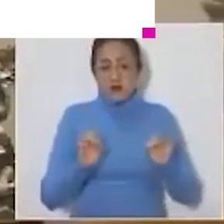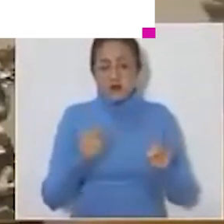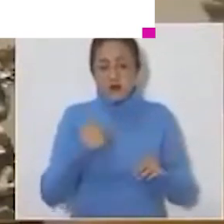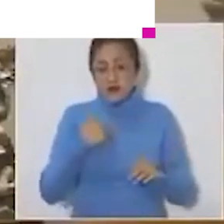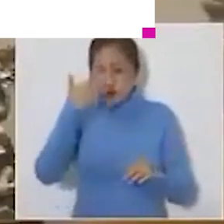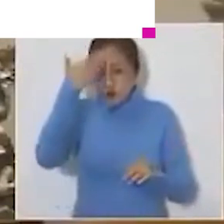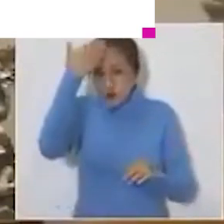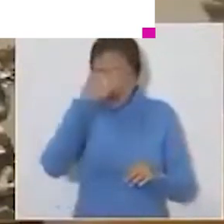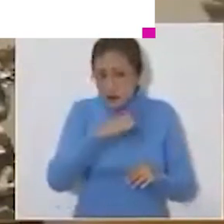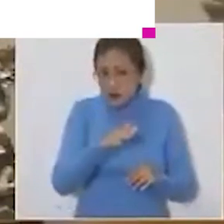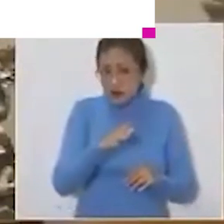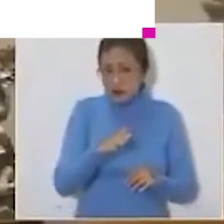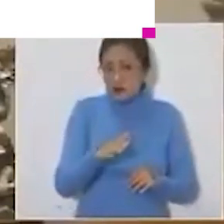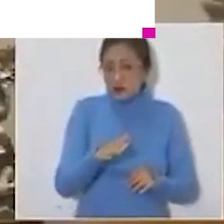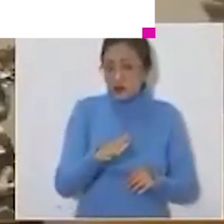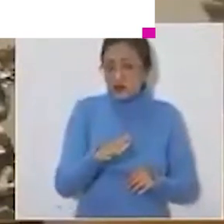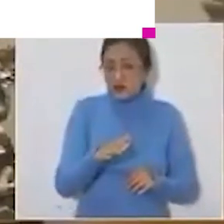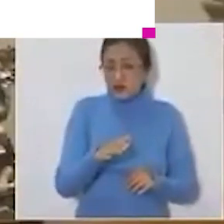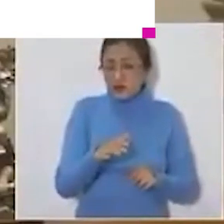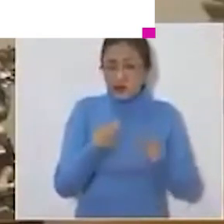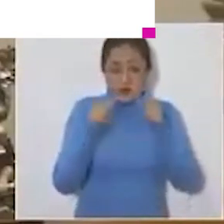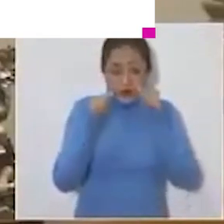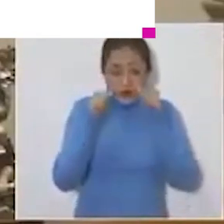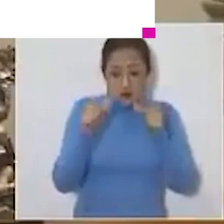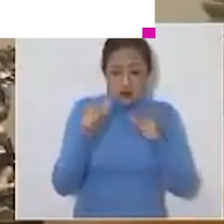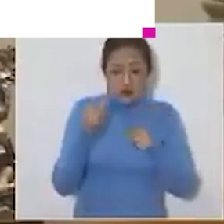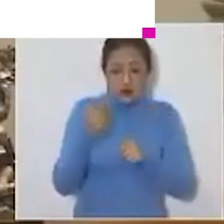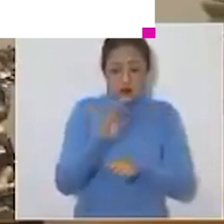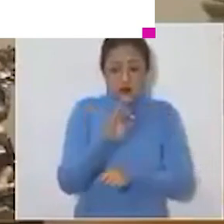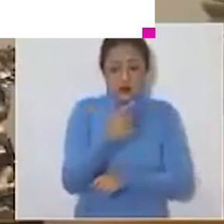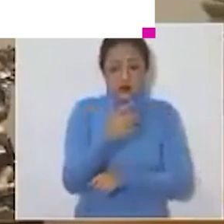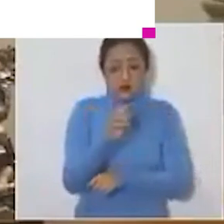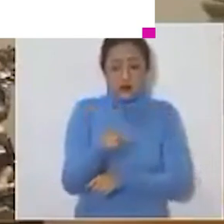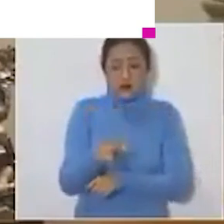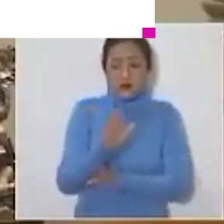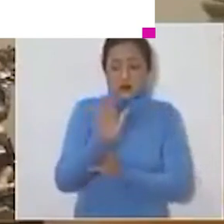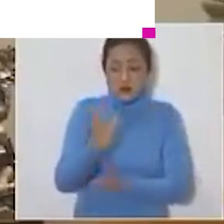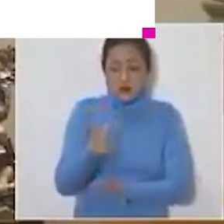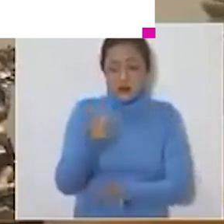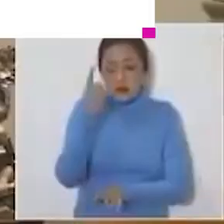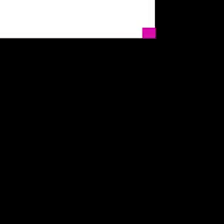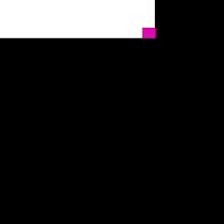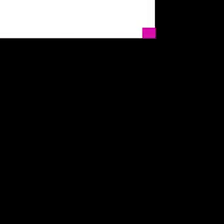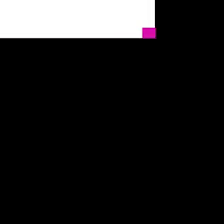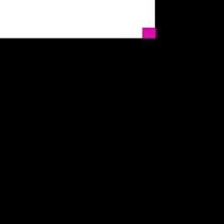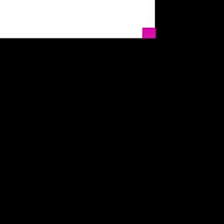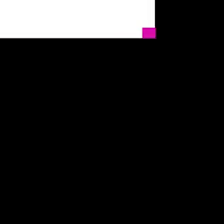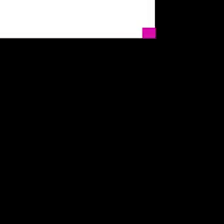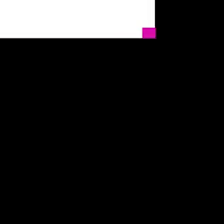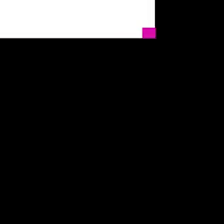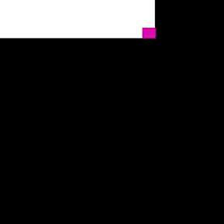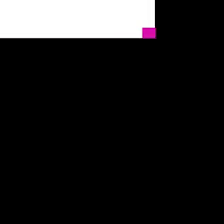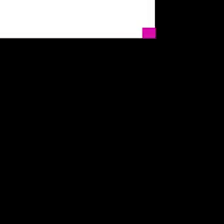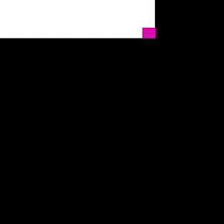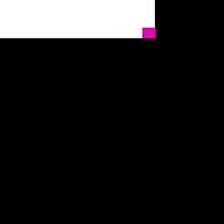estado de salud es reportado como grave. Ante eso, los morenistas de las bases exigen el esclarecimiento de